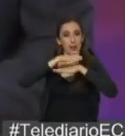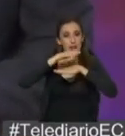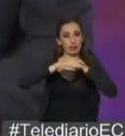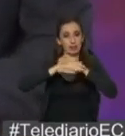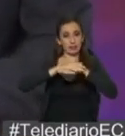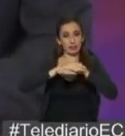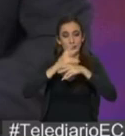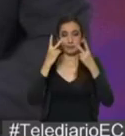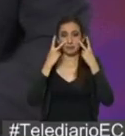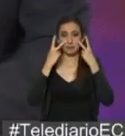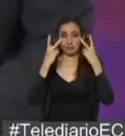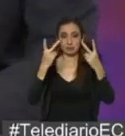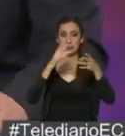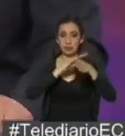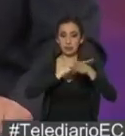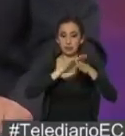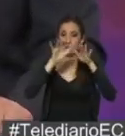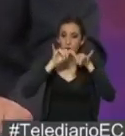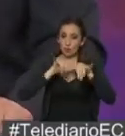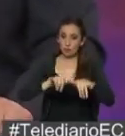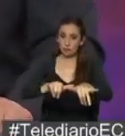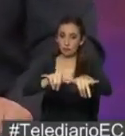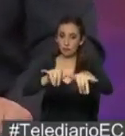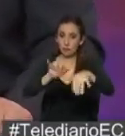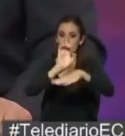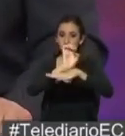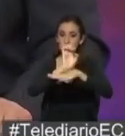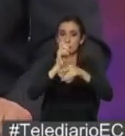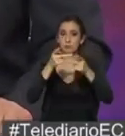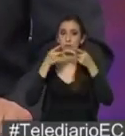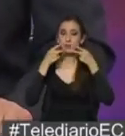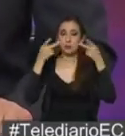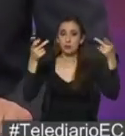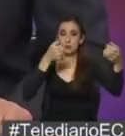Hasta entonces, le invitamos a seguir en la programación de los medios públicos del Ecuador.